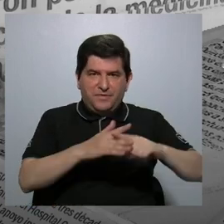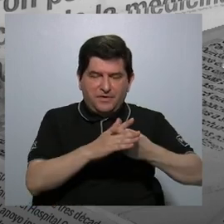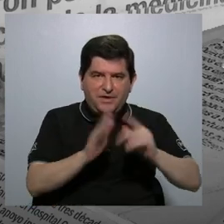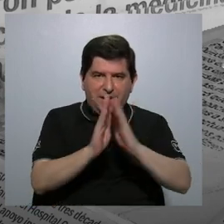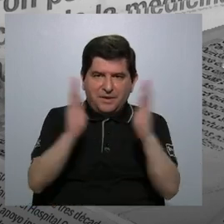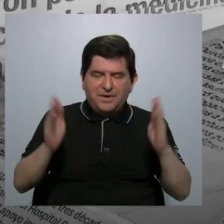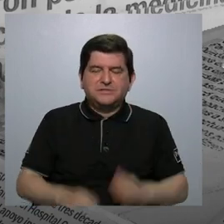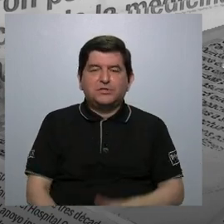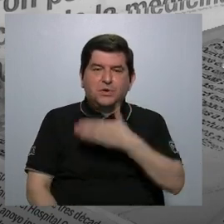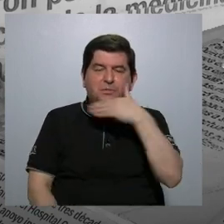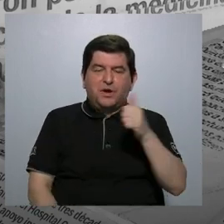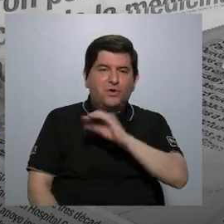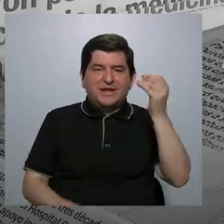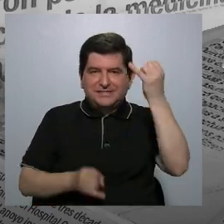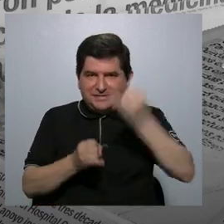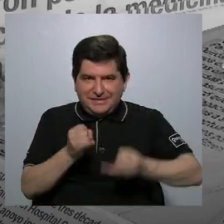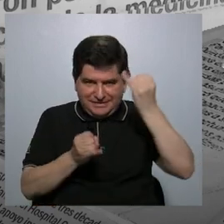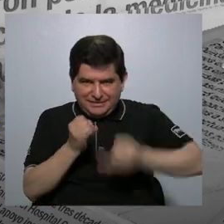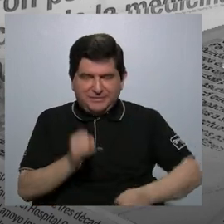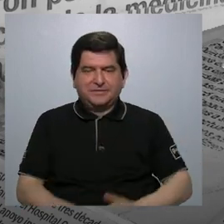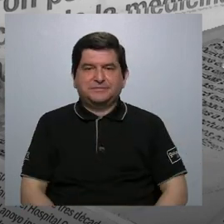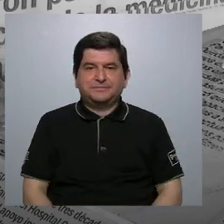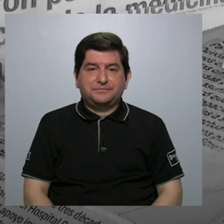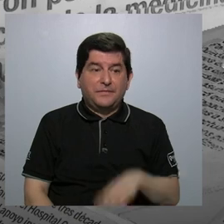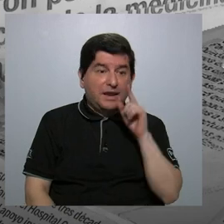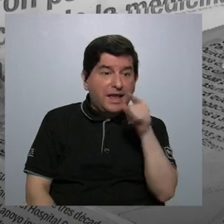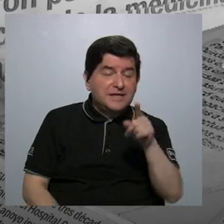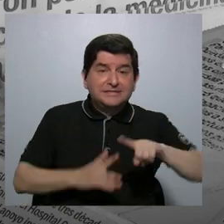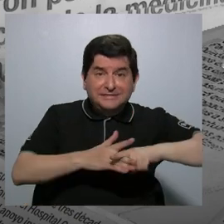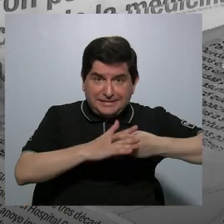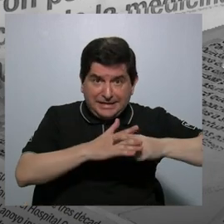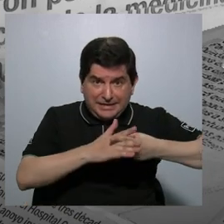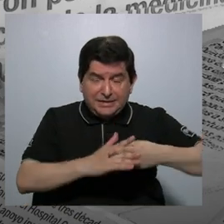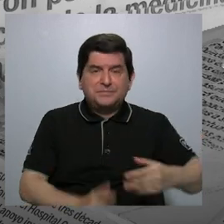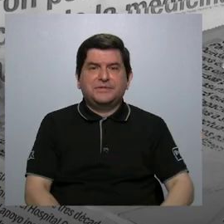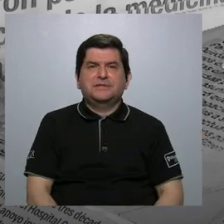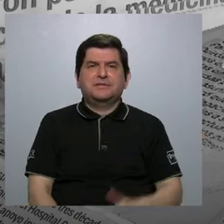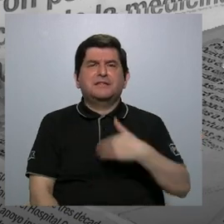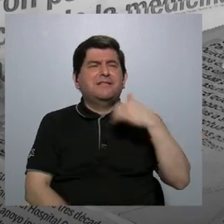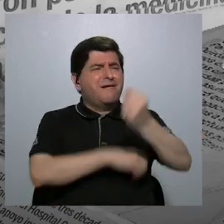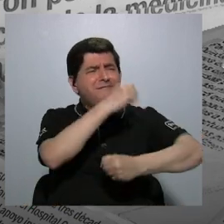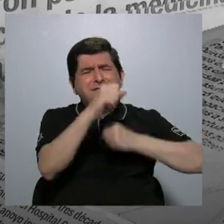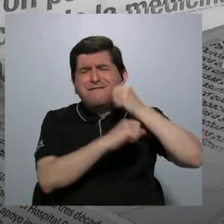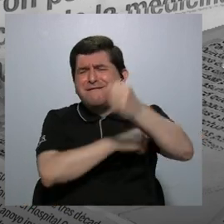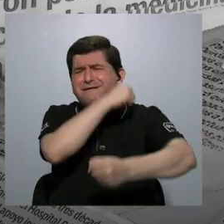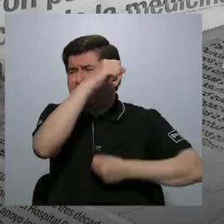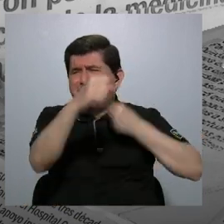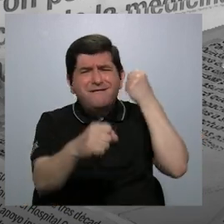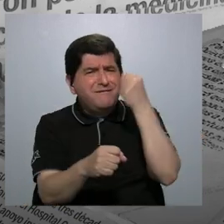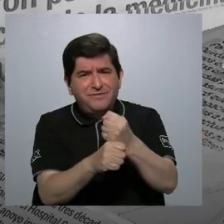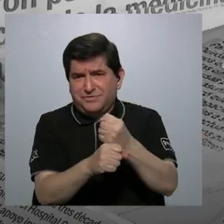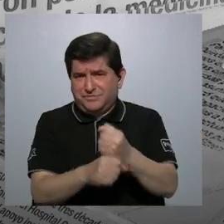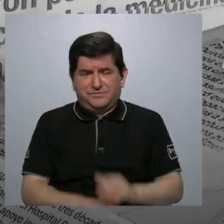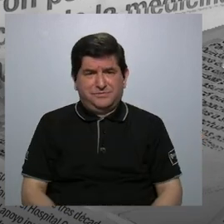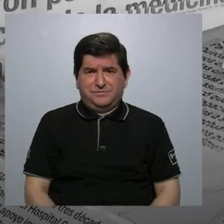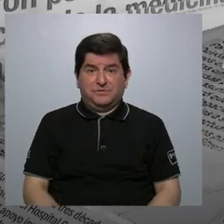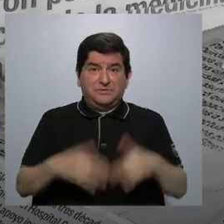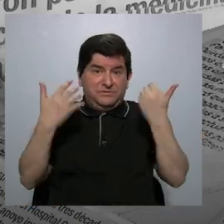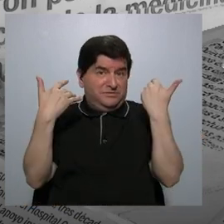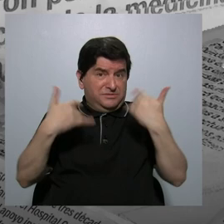ampliaciones, mejoras y terminaciones. Y resulta ser que esta es una herramienta que tiene años de estar en